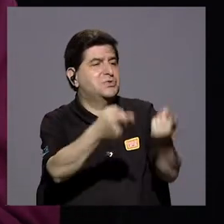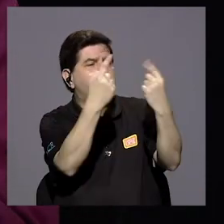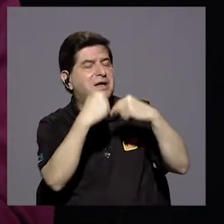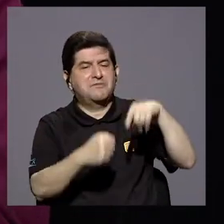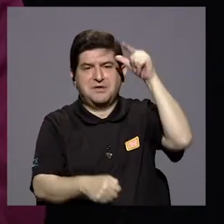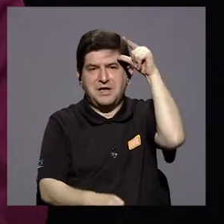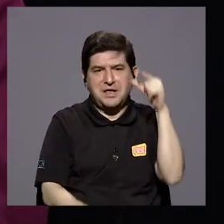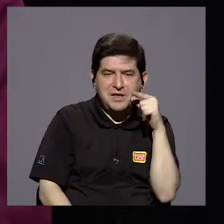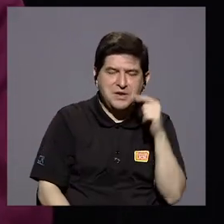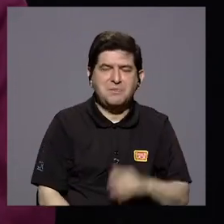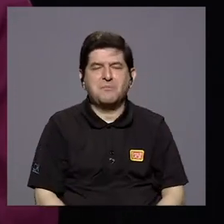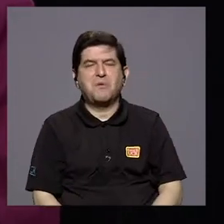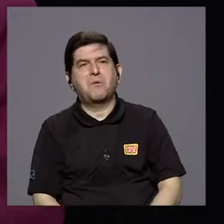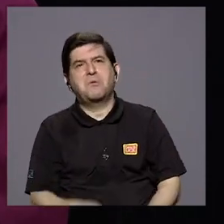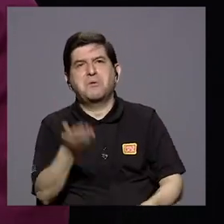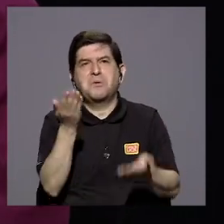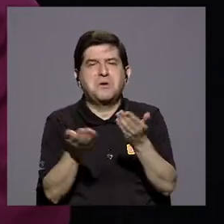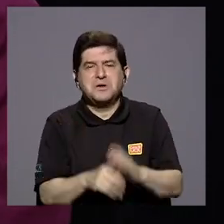parte, hasta de Guápiles,